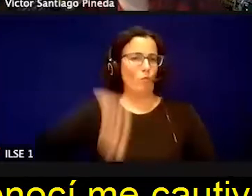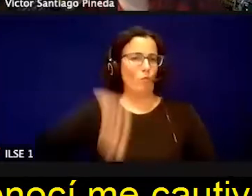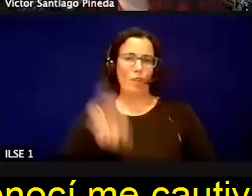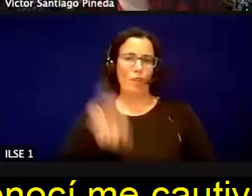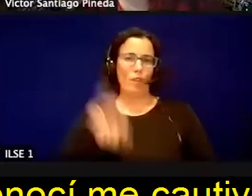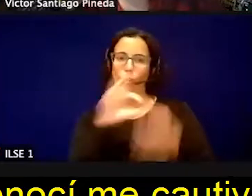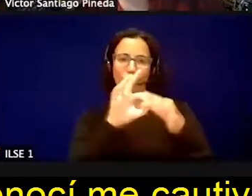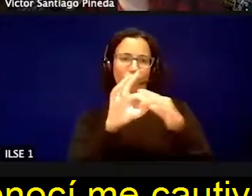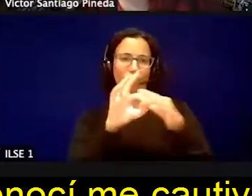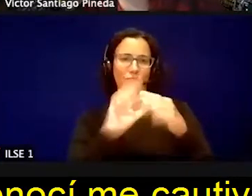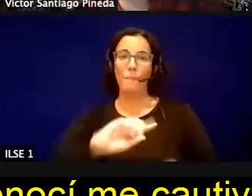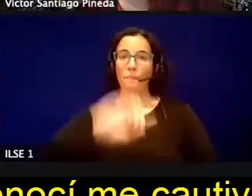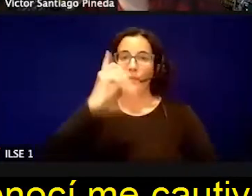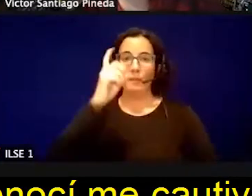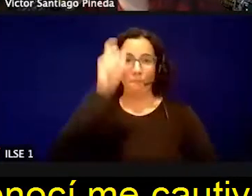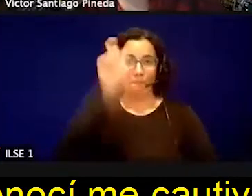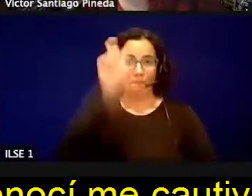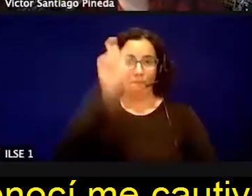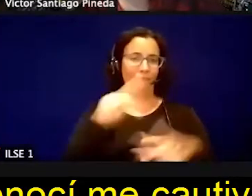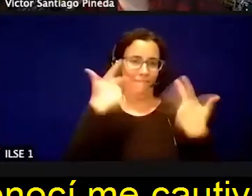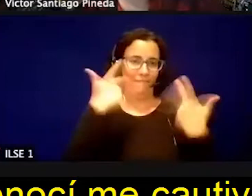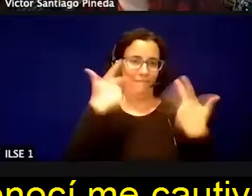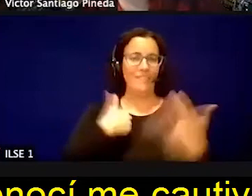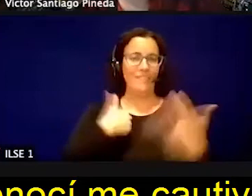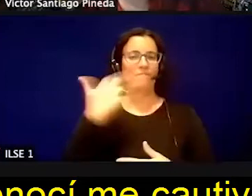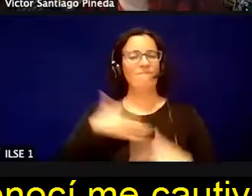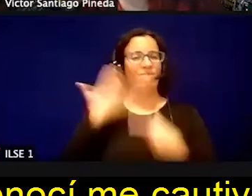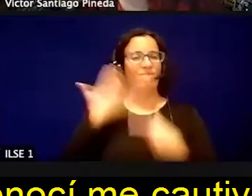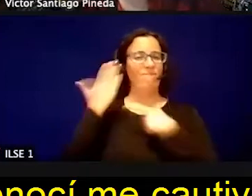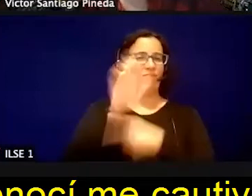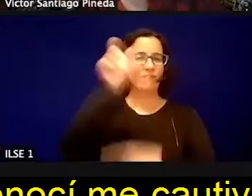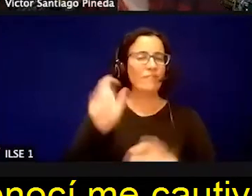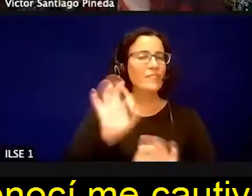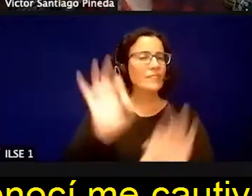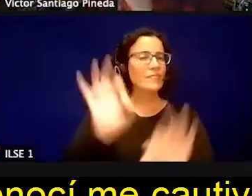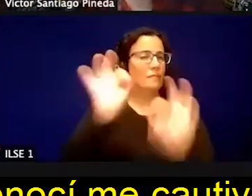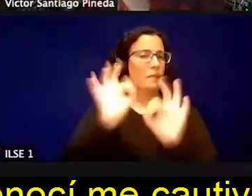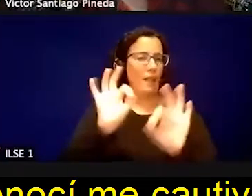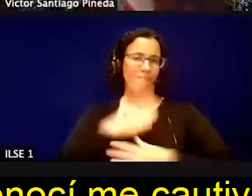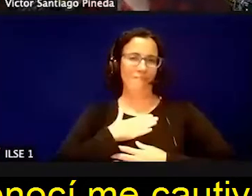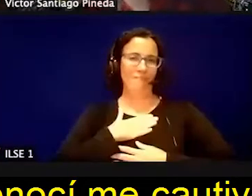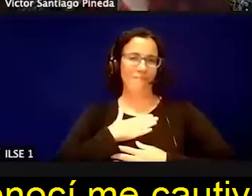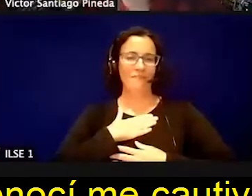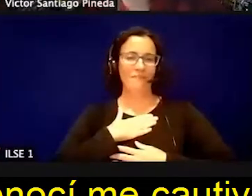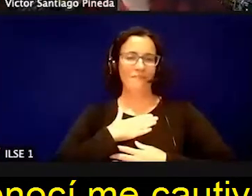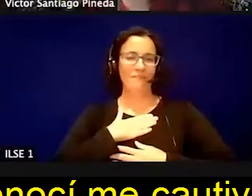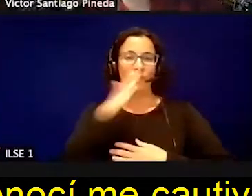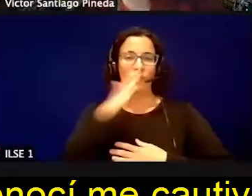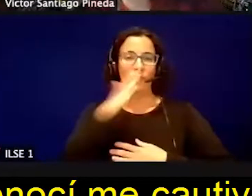lugar, permitidme presentaros a alguien muy especial para mí, que desde el primer momento en que le conocí, pues bueno,